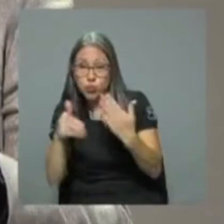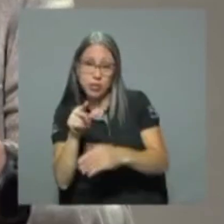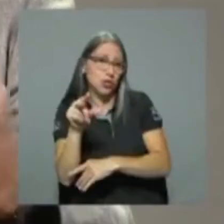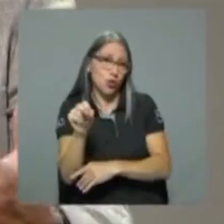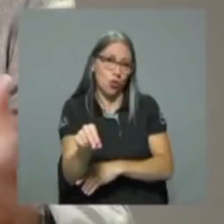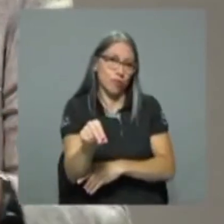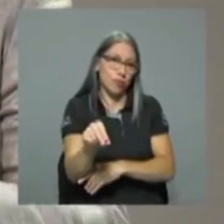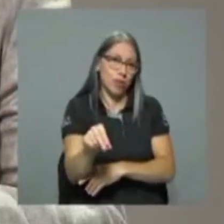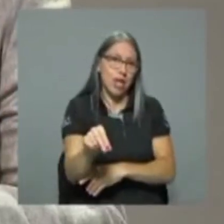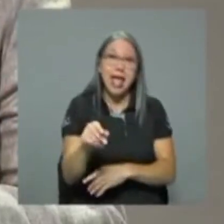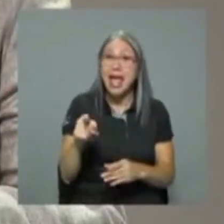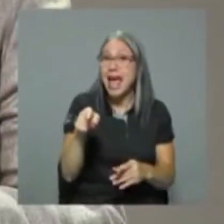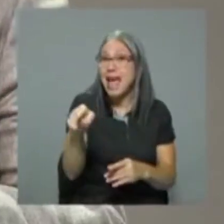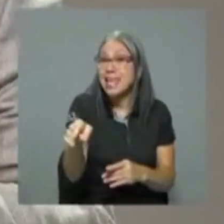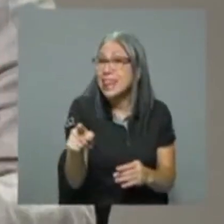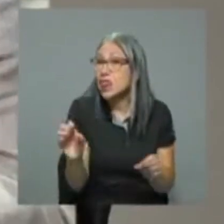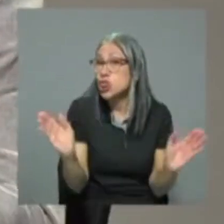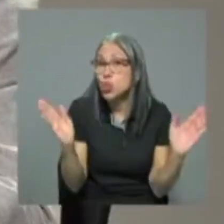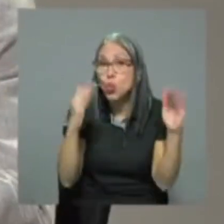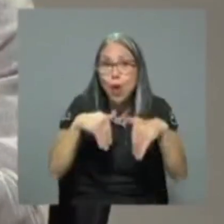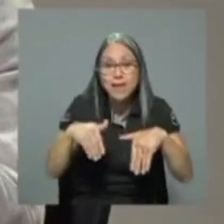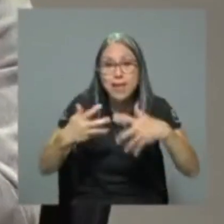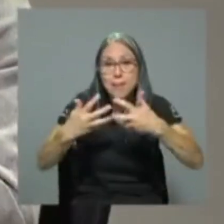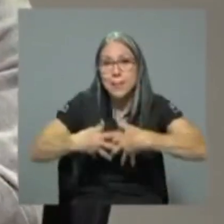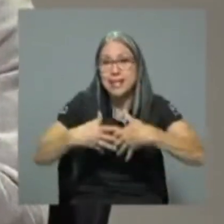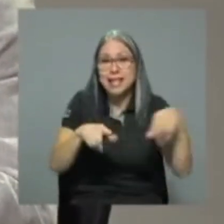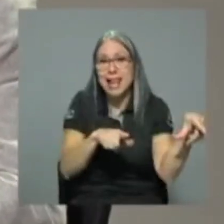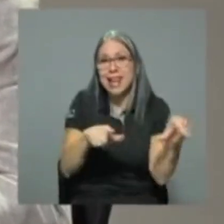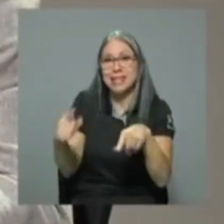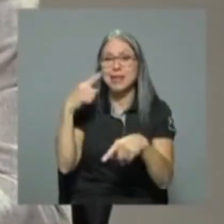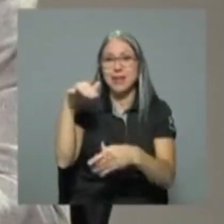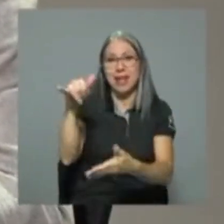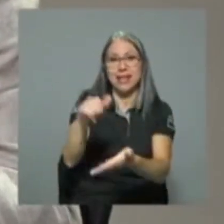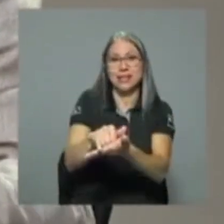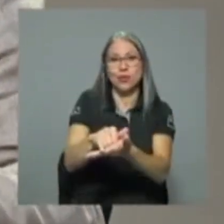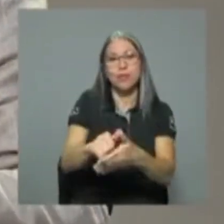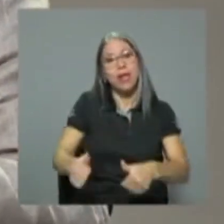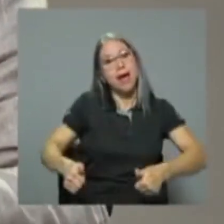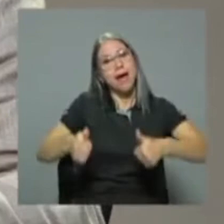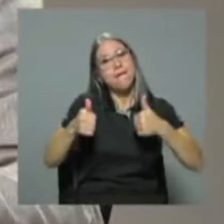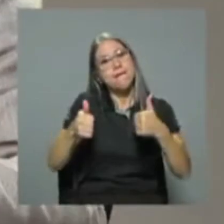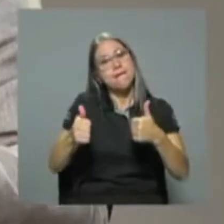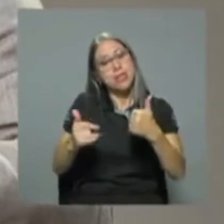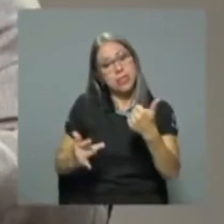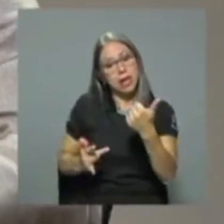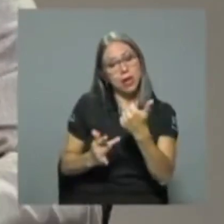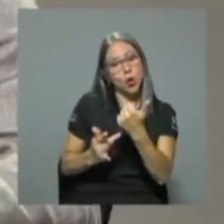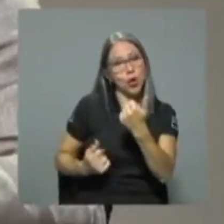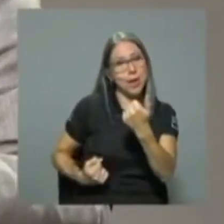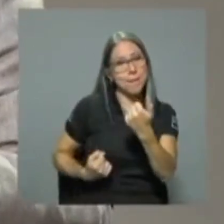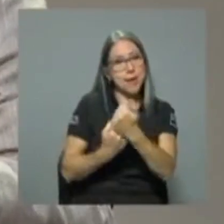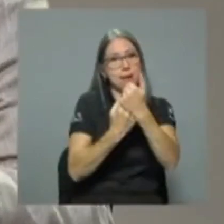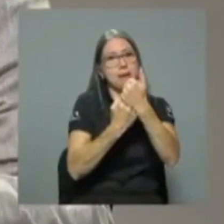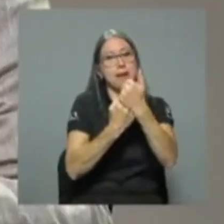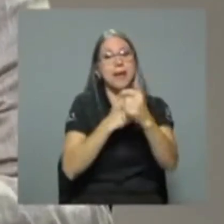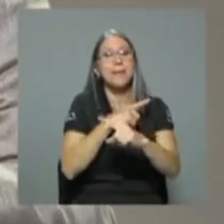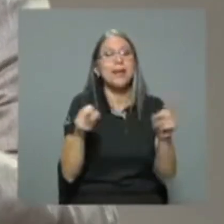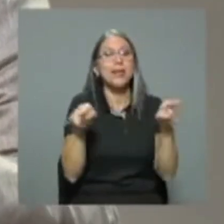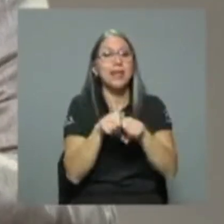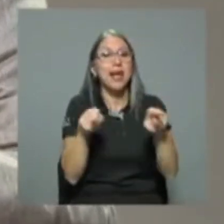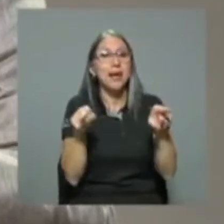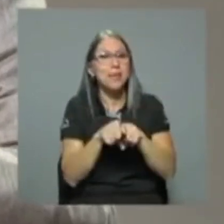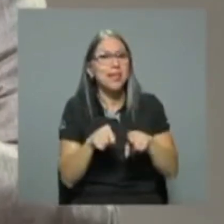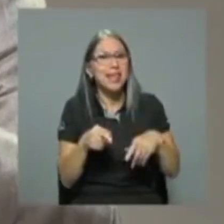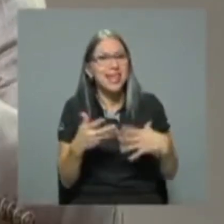ellos. Afortunadamente la tecnología se convirtió en un aliado, pero también yo creo que lo más importante de eso es